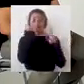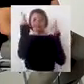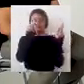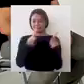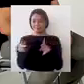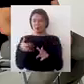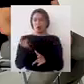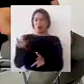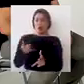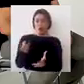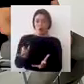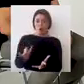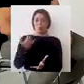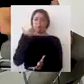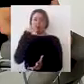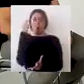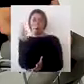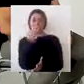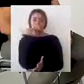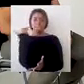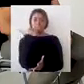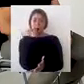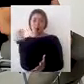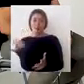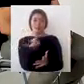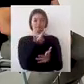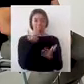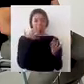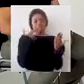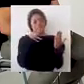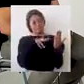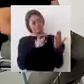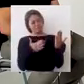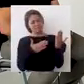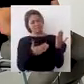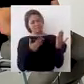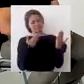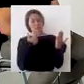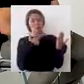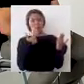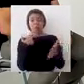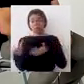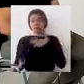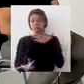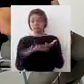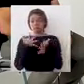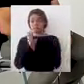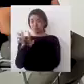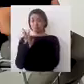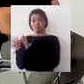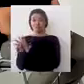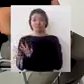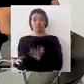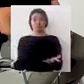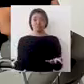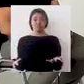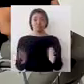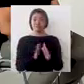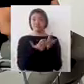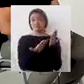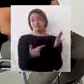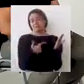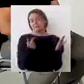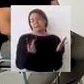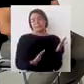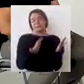una muchacha se siente a disfrutar y a compartir a través de un libro, pues no se me ocurre que pueda hacer,